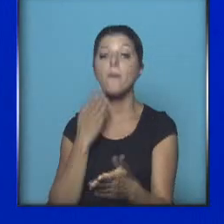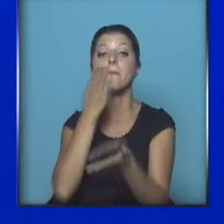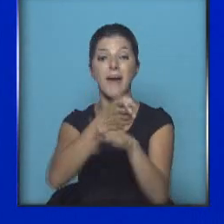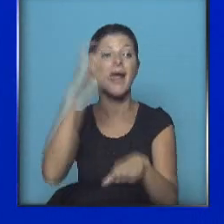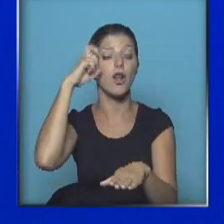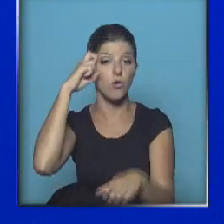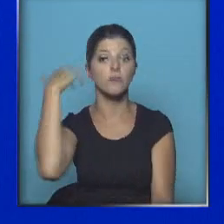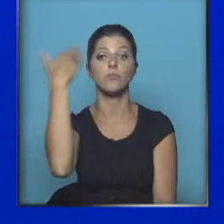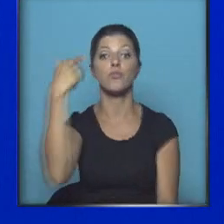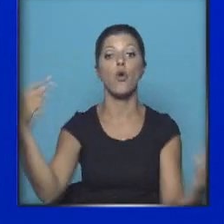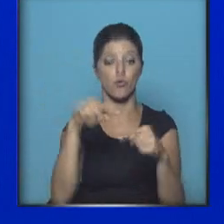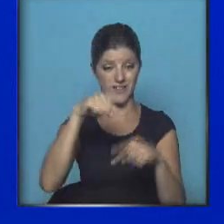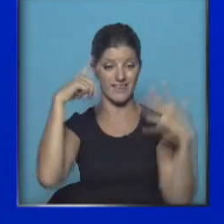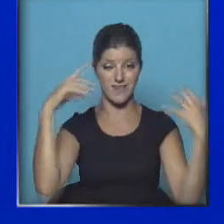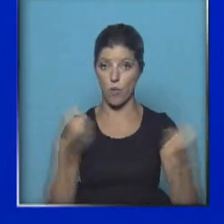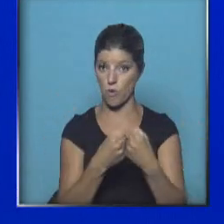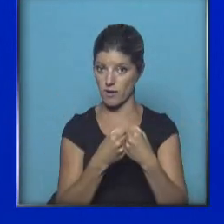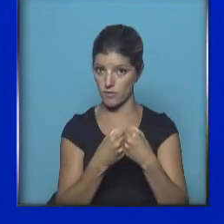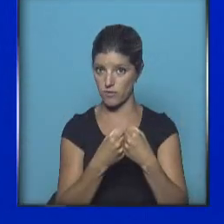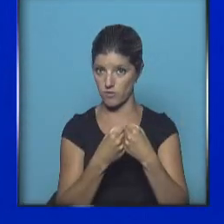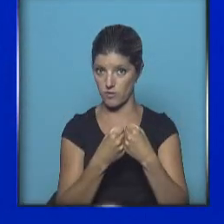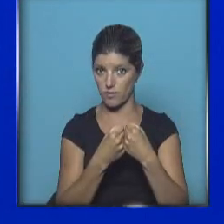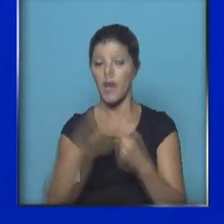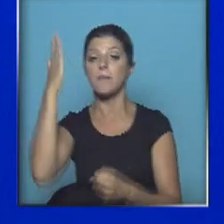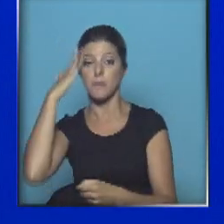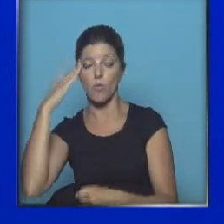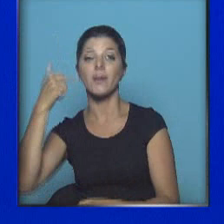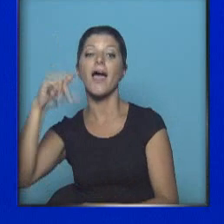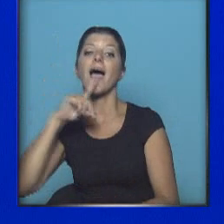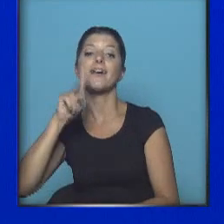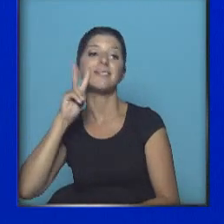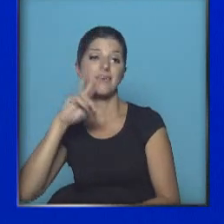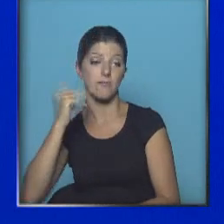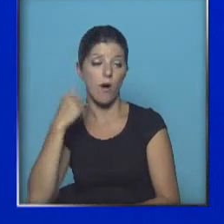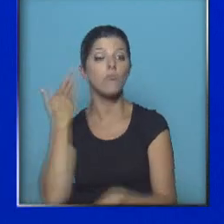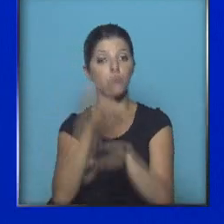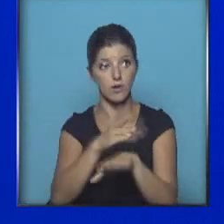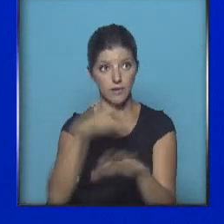y exponen en contra del memorándum, Memoria Activa fue y expuso a favor del memorándum,